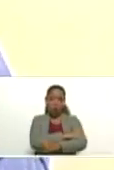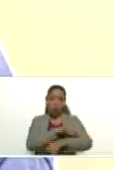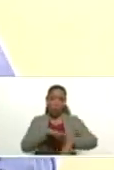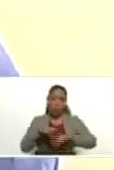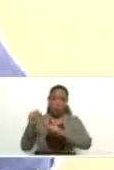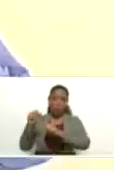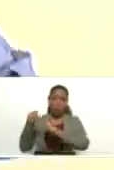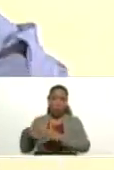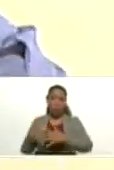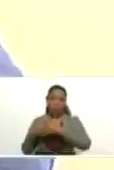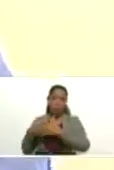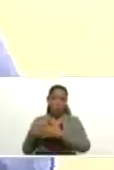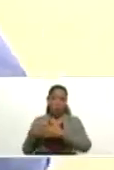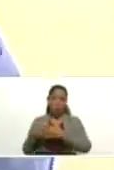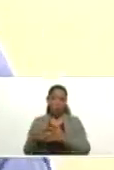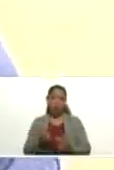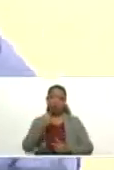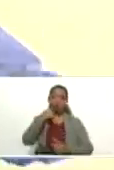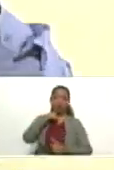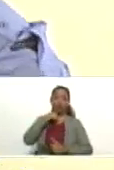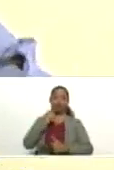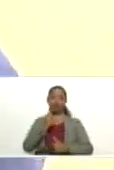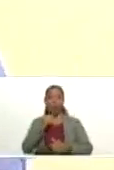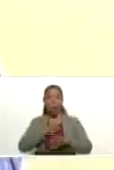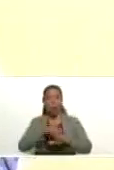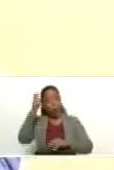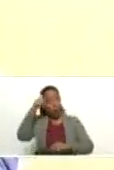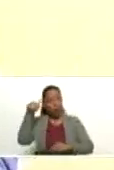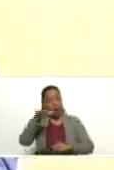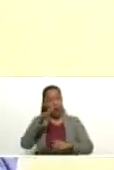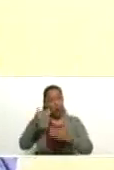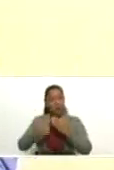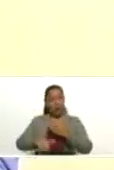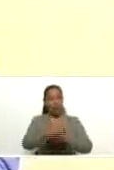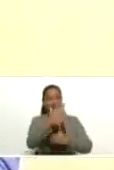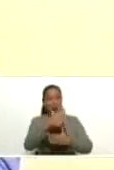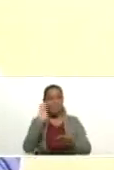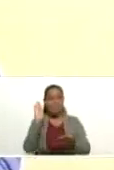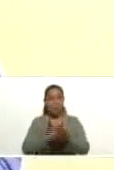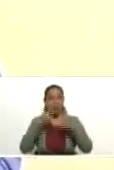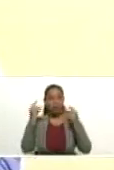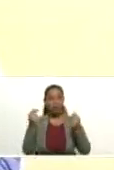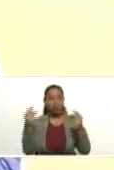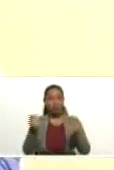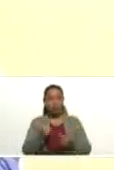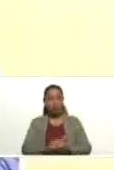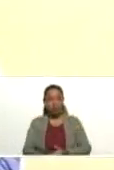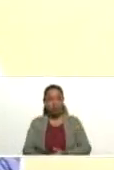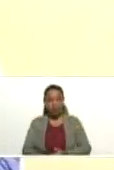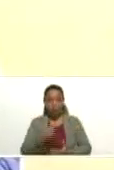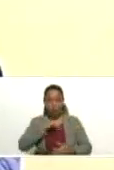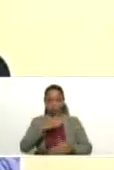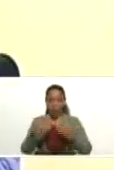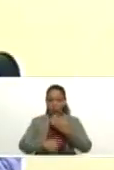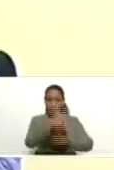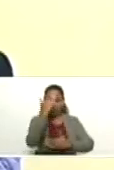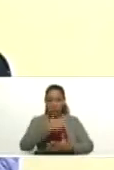imperialismo gringo, más tiki traque, compadre, porque el pueblo lo que va es para adelante. Pónganse las pilas, que lo que vamos es para